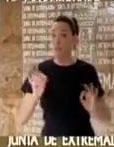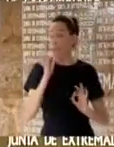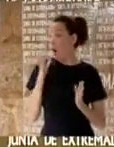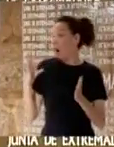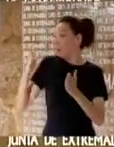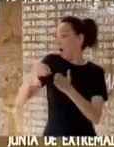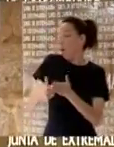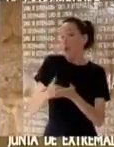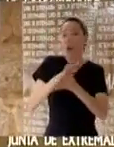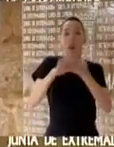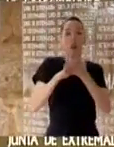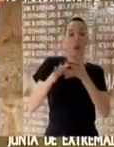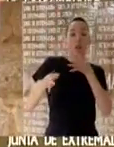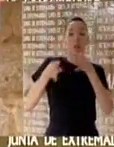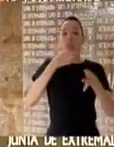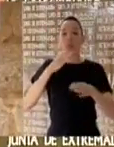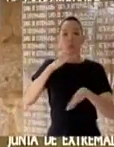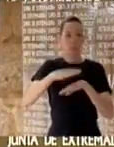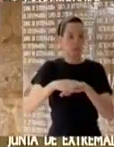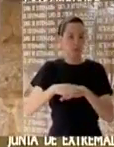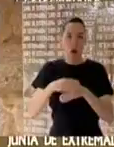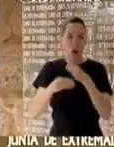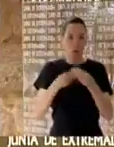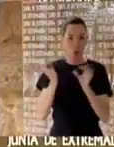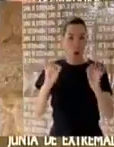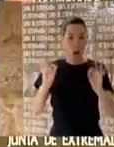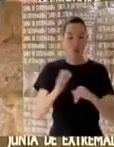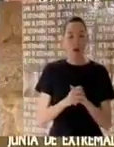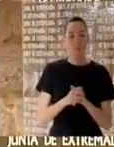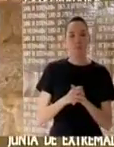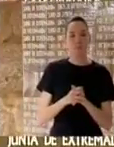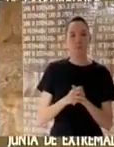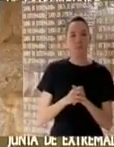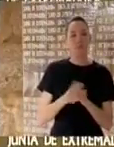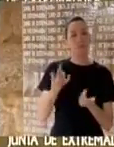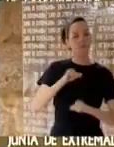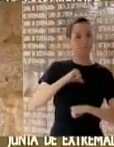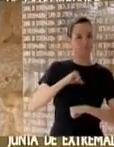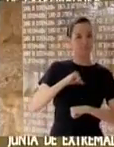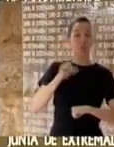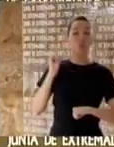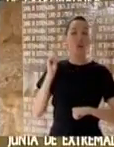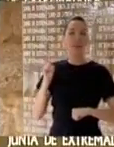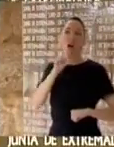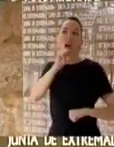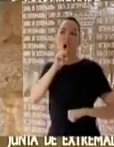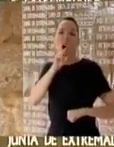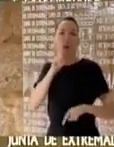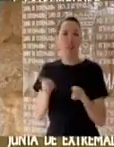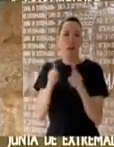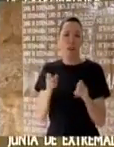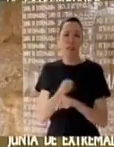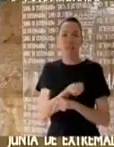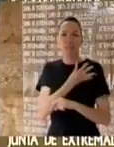son palabras y no hechos, y el Estado Social y Democrático de Derecho lo que tiene que hacer es actuar sobre los hechos, no tanto sobre las palabras, lo